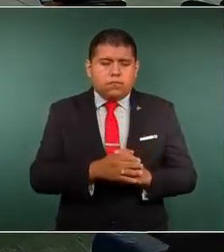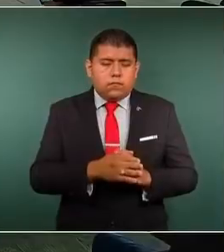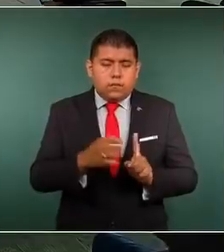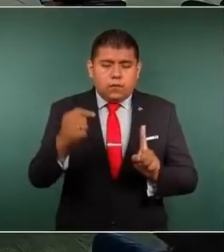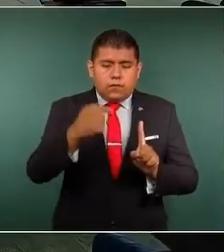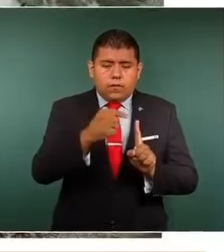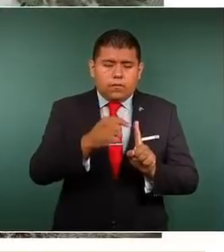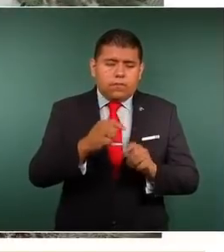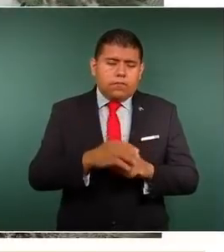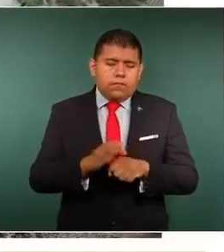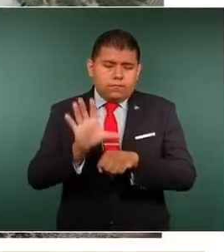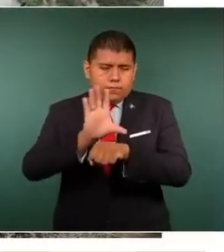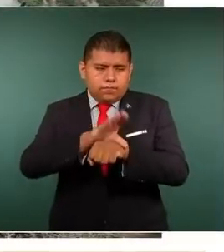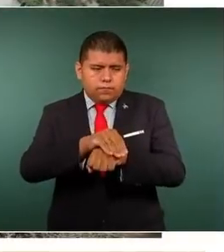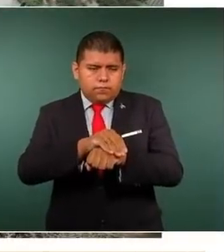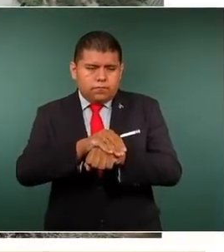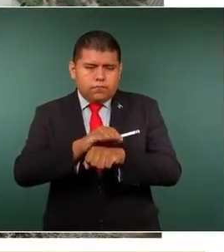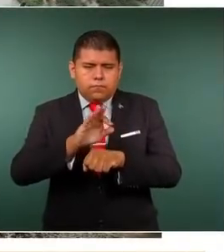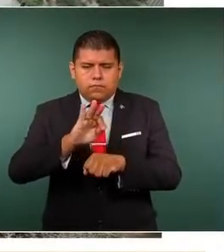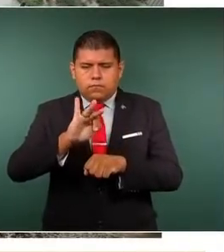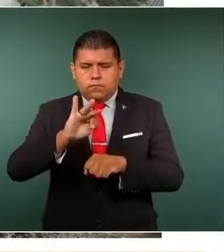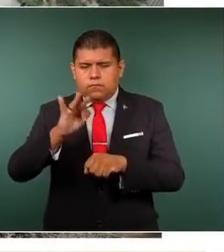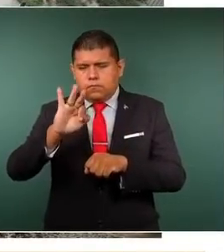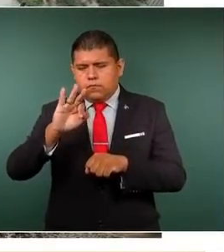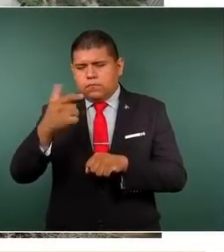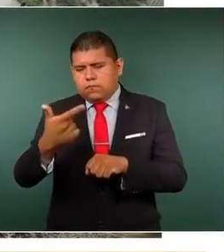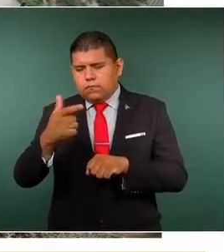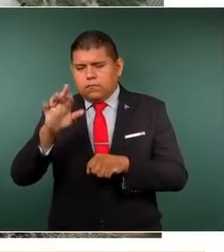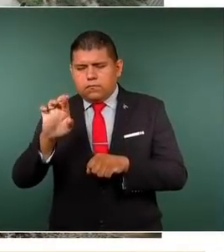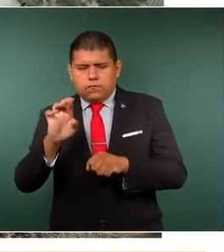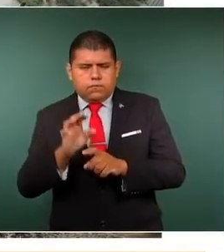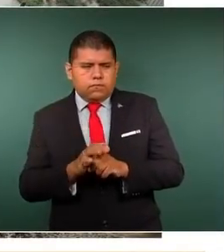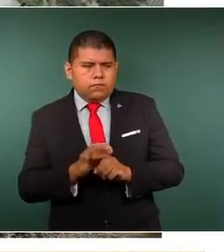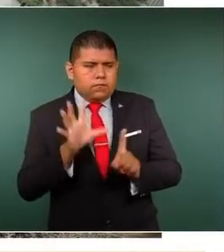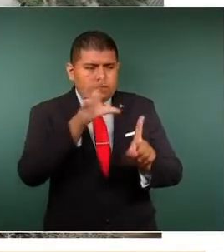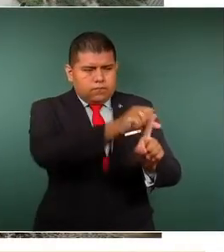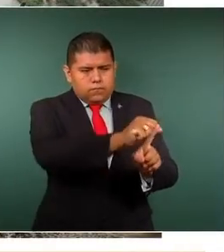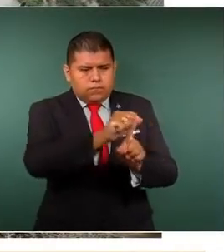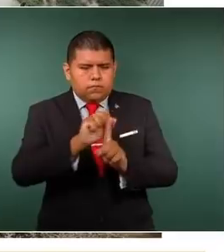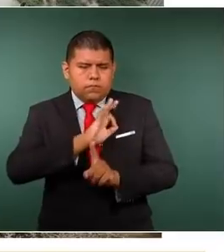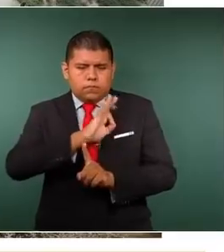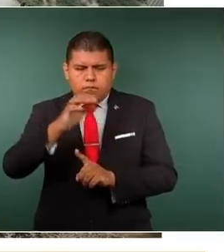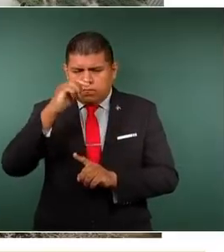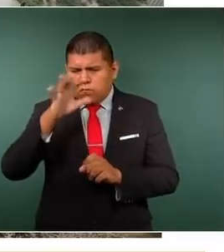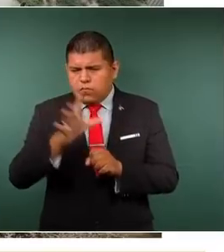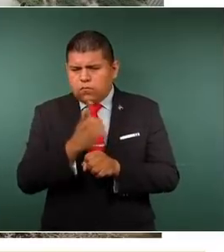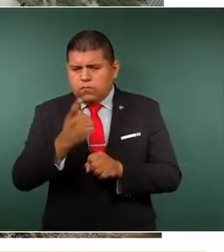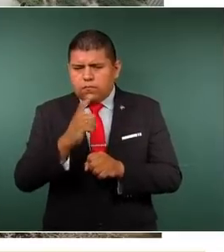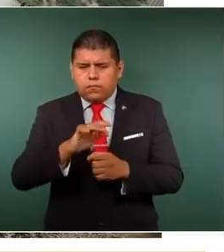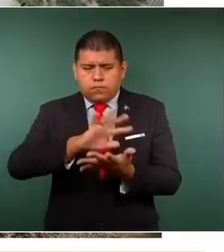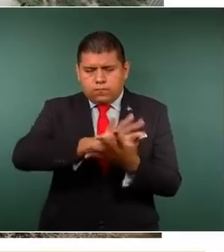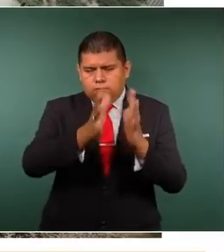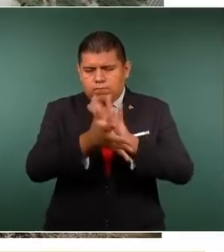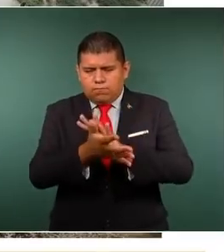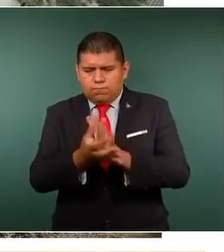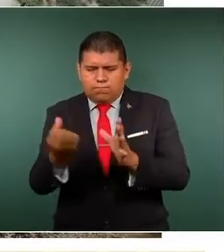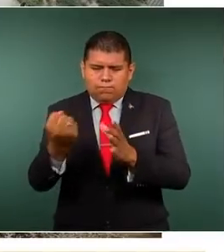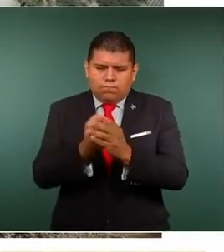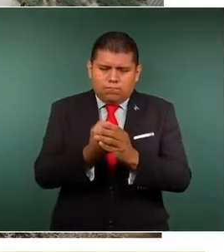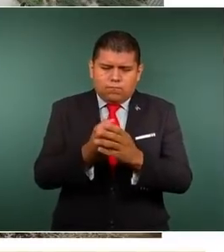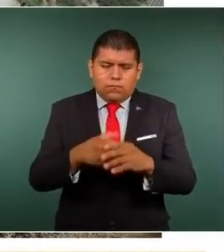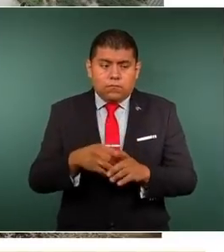aprensión por parte de la fiscalía general de la república por delincuencia organizada y es la presunta operadora financiera